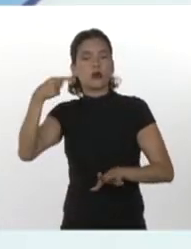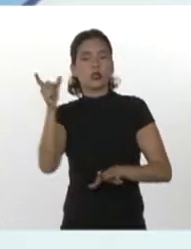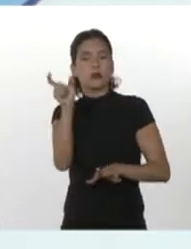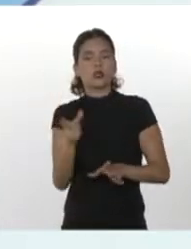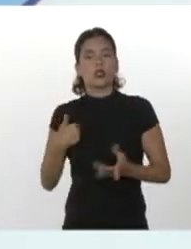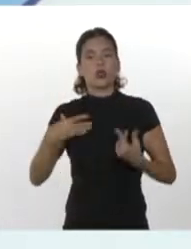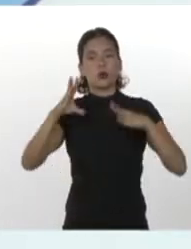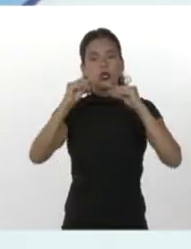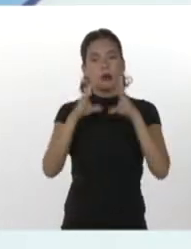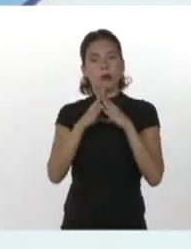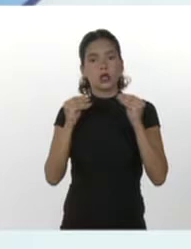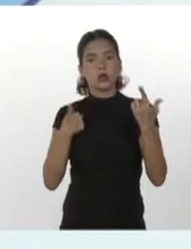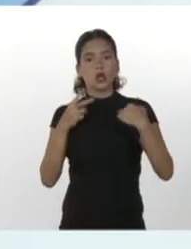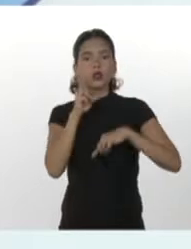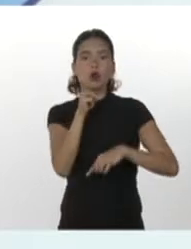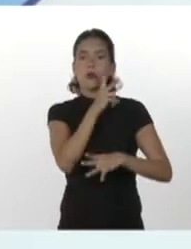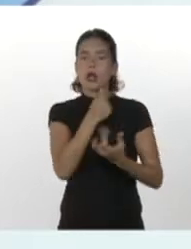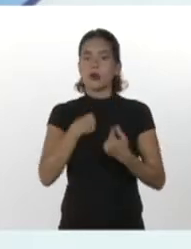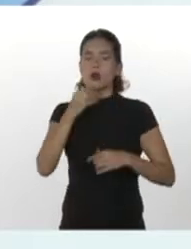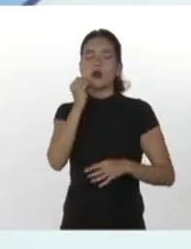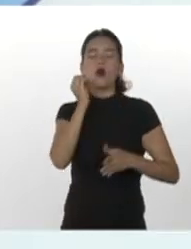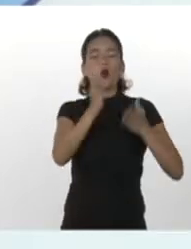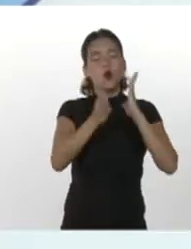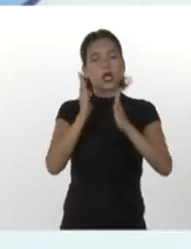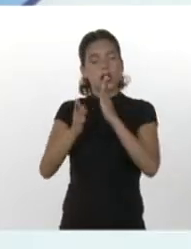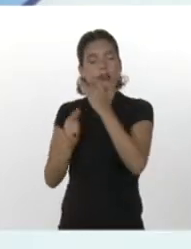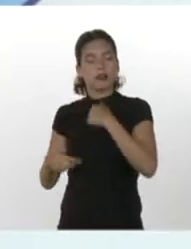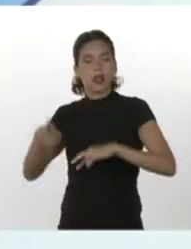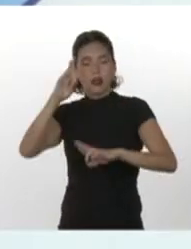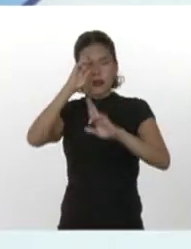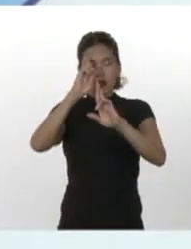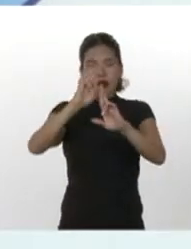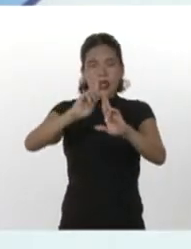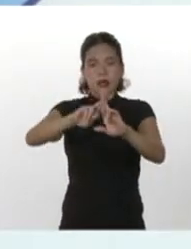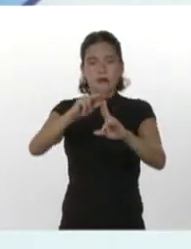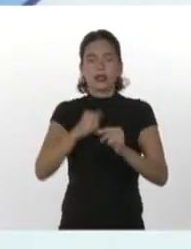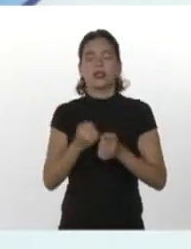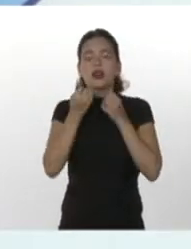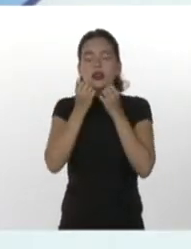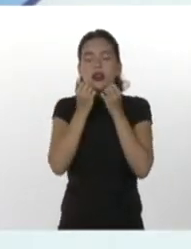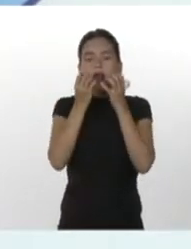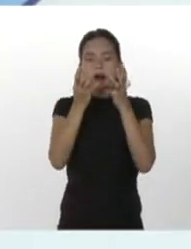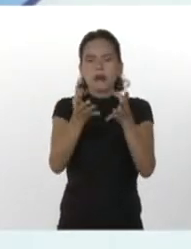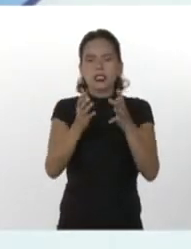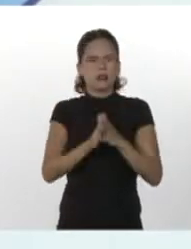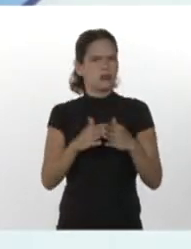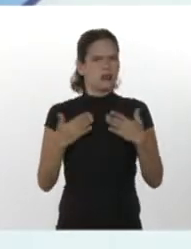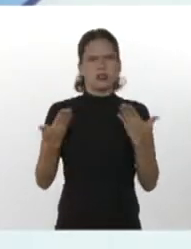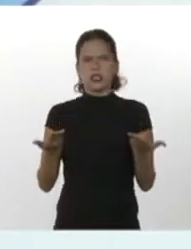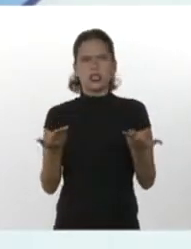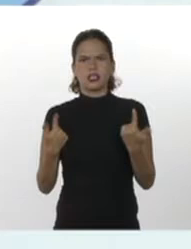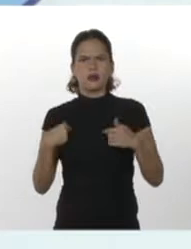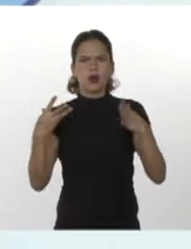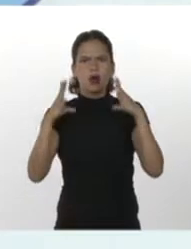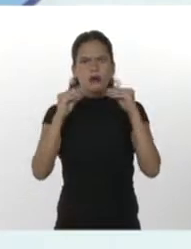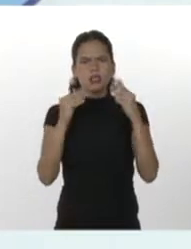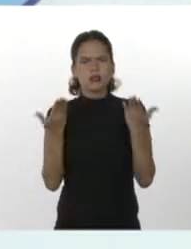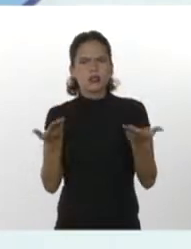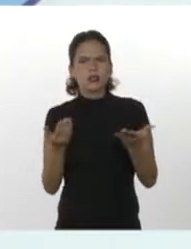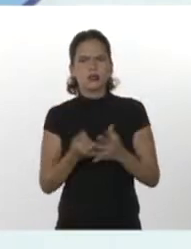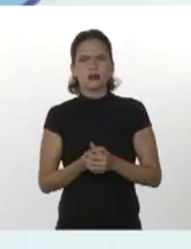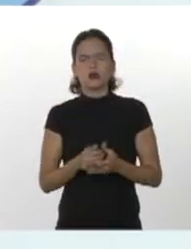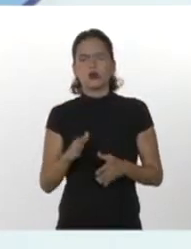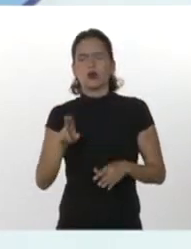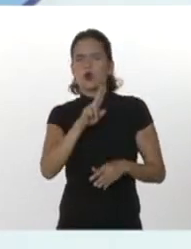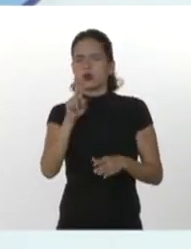todos estos verbos de organizar, respetar, expresarnos, ¿de qué estamos hablando allí cuando